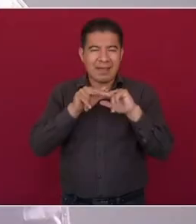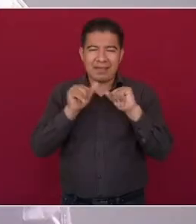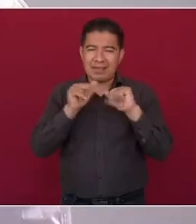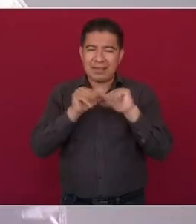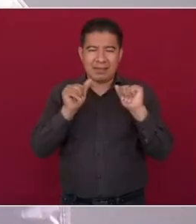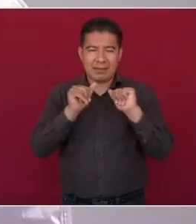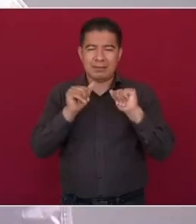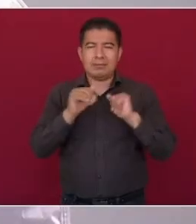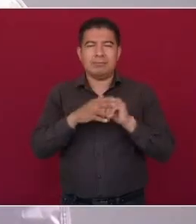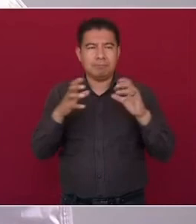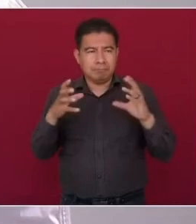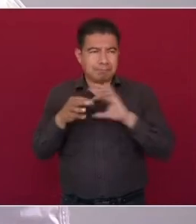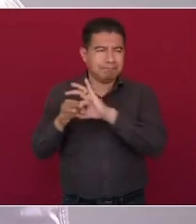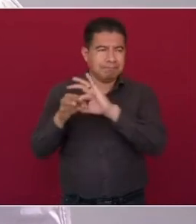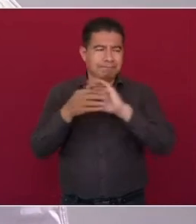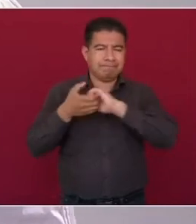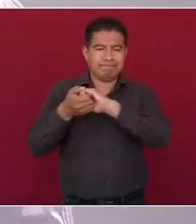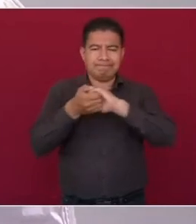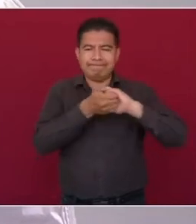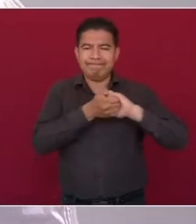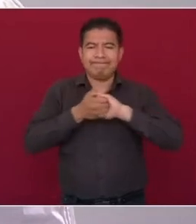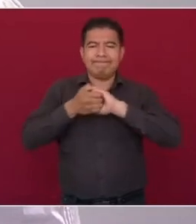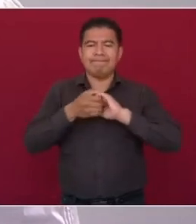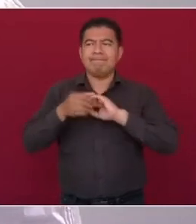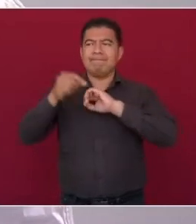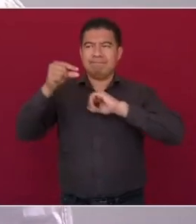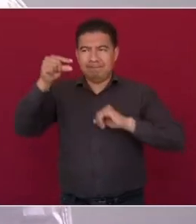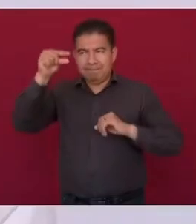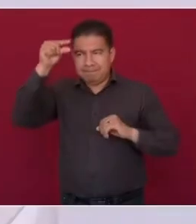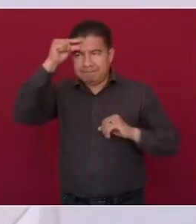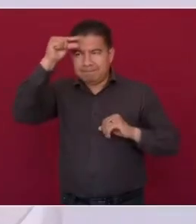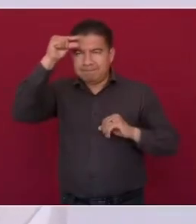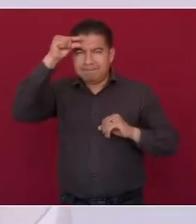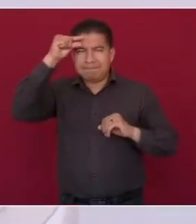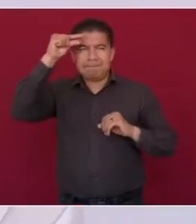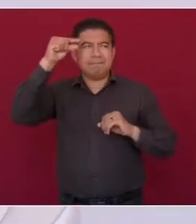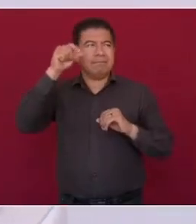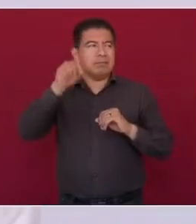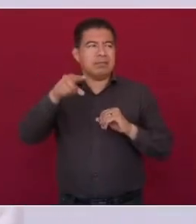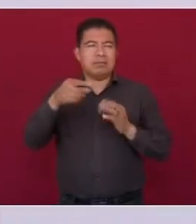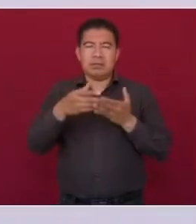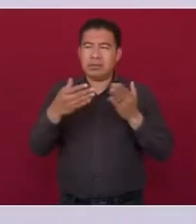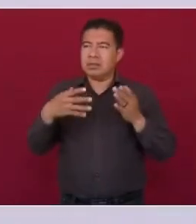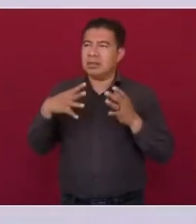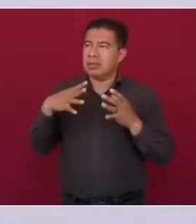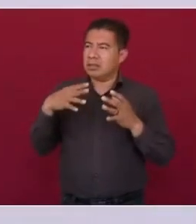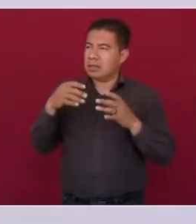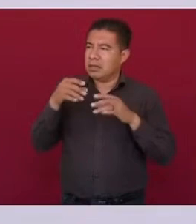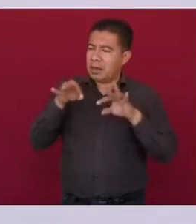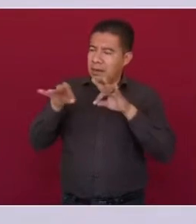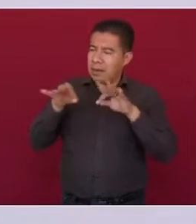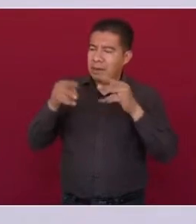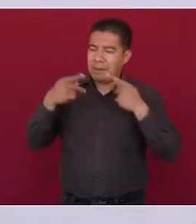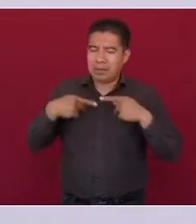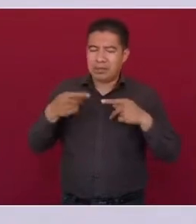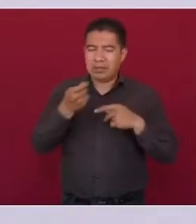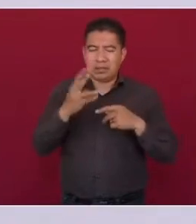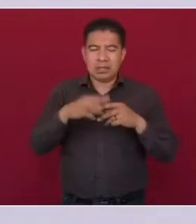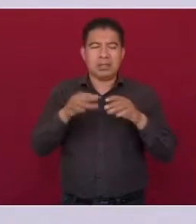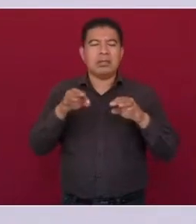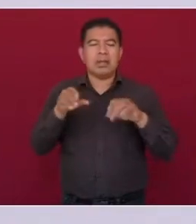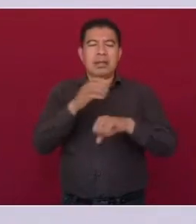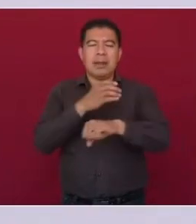con la inteligencia, con el trabajo de obreros, de campesinos,